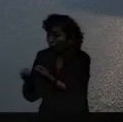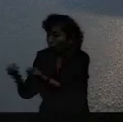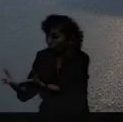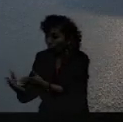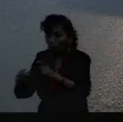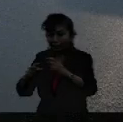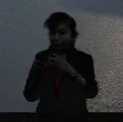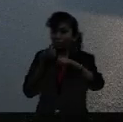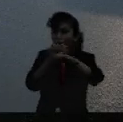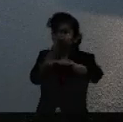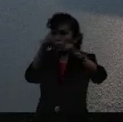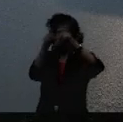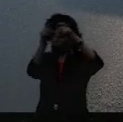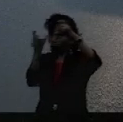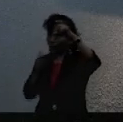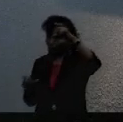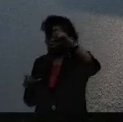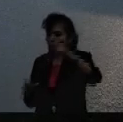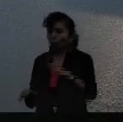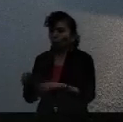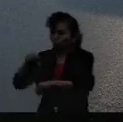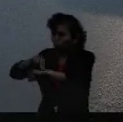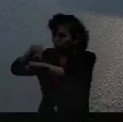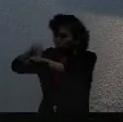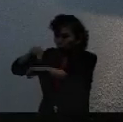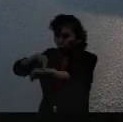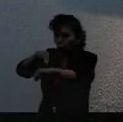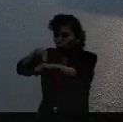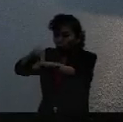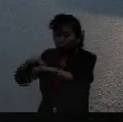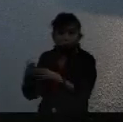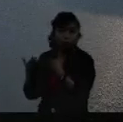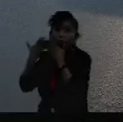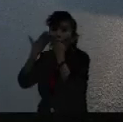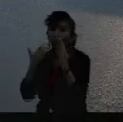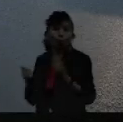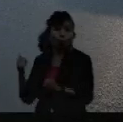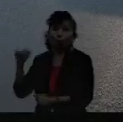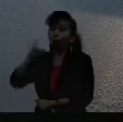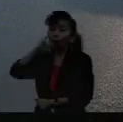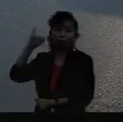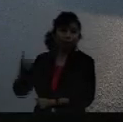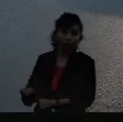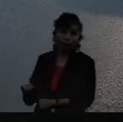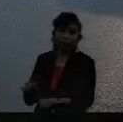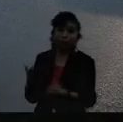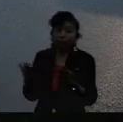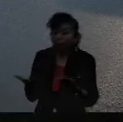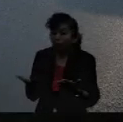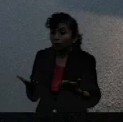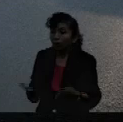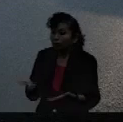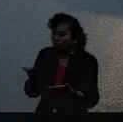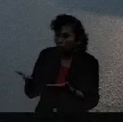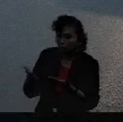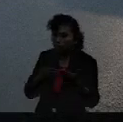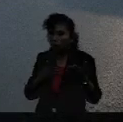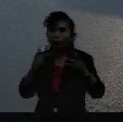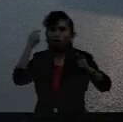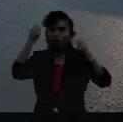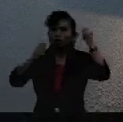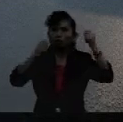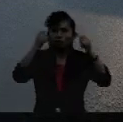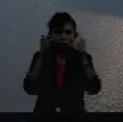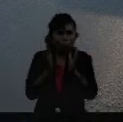geografía llevando caravanas de salud a donde jamás había llegado la salud le hemos dado un nuevo auge al turismo